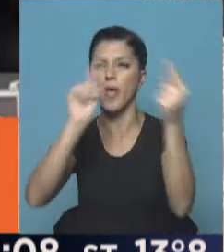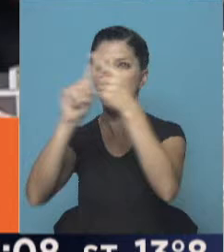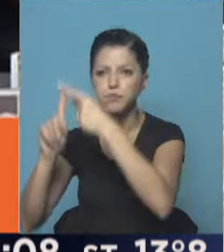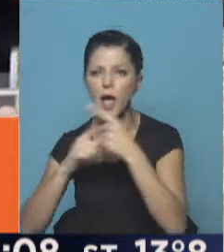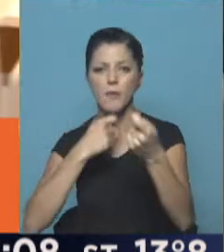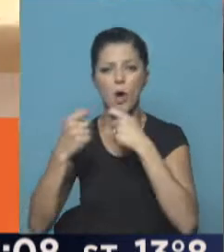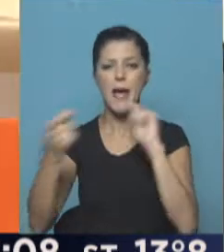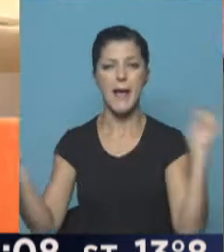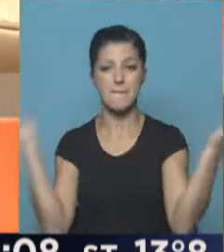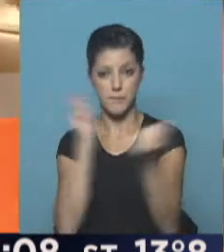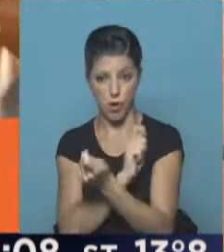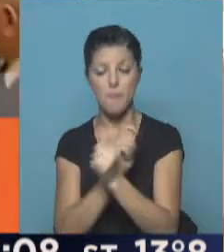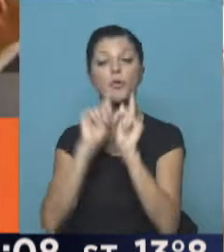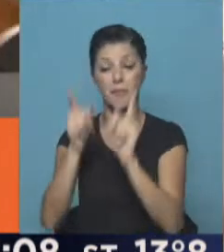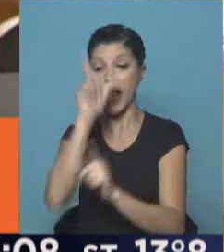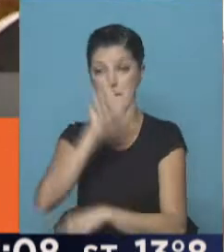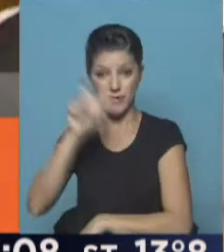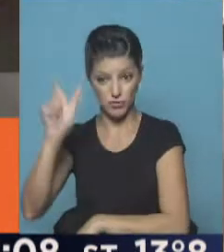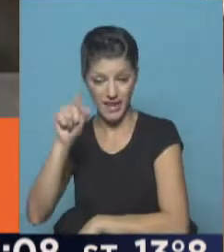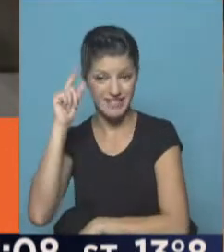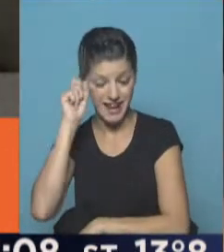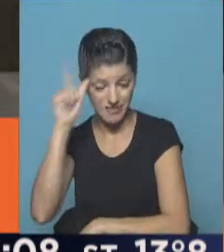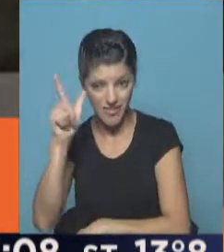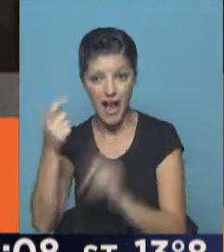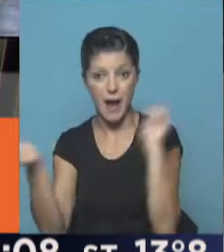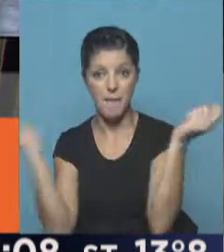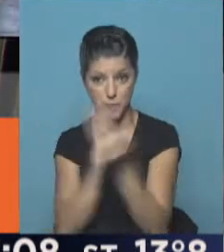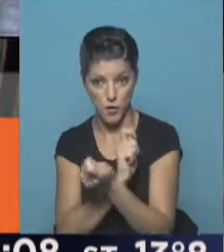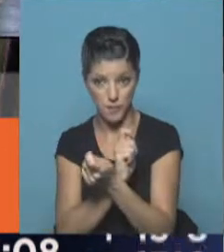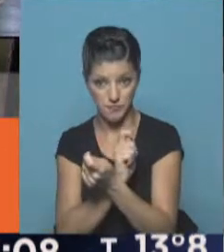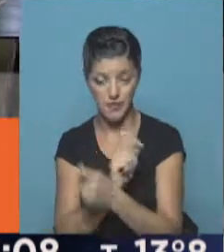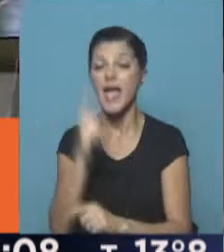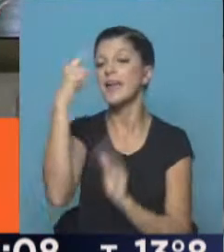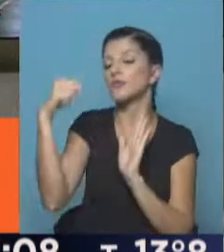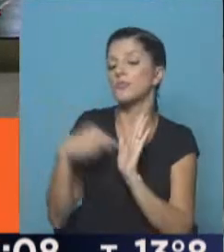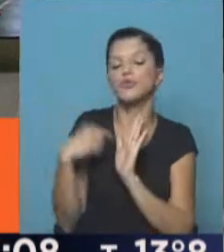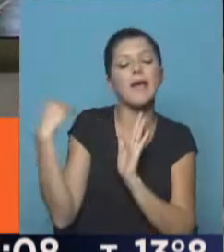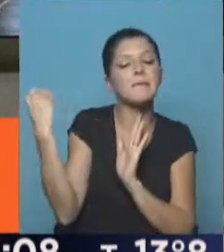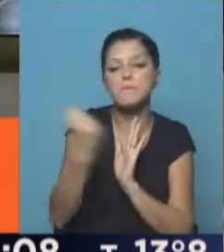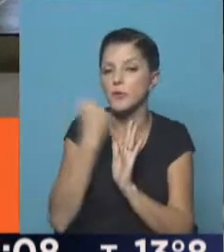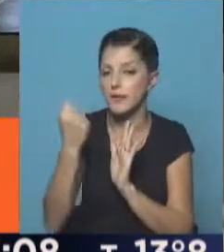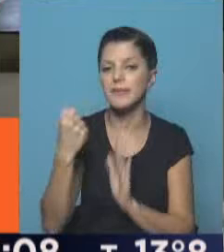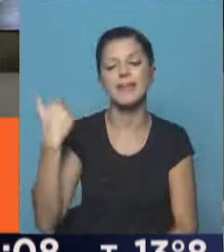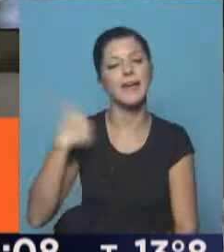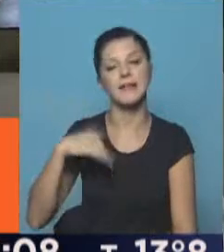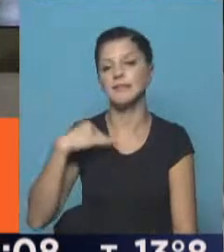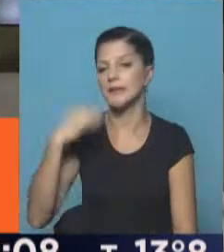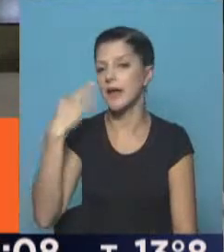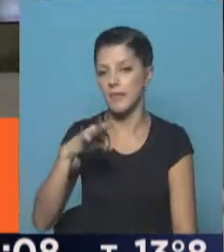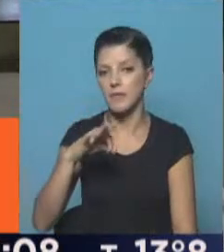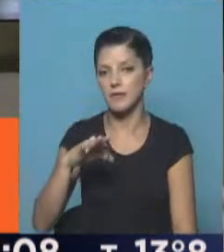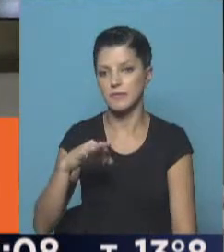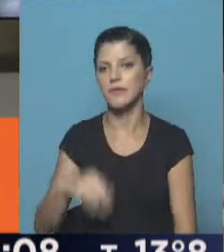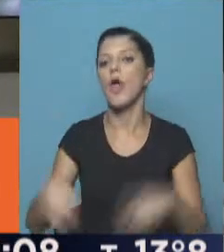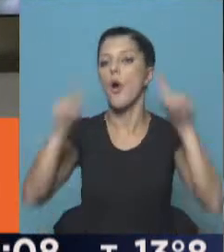tienen otras ideas. Esto es un dato estratégico fundamental del que la Argentina tiene que tomar un cartel de neón de 7